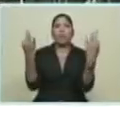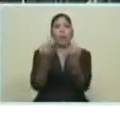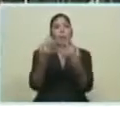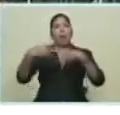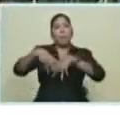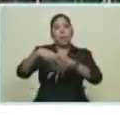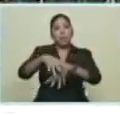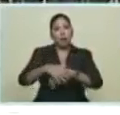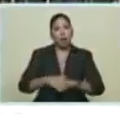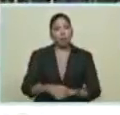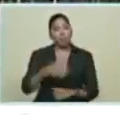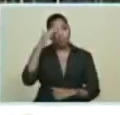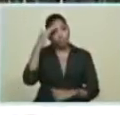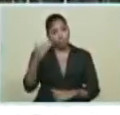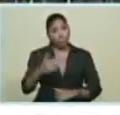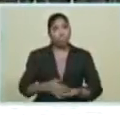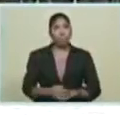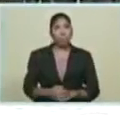Somos eso,